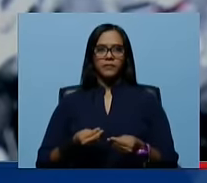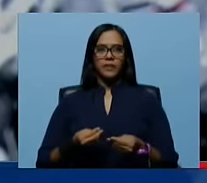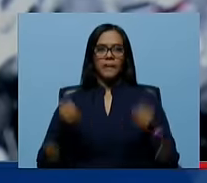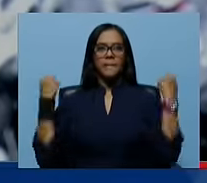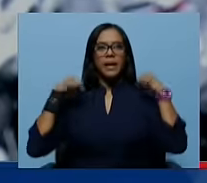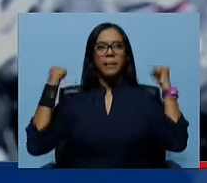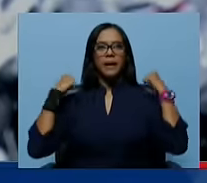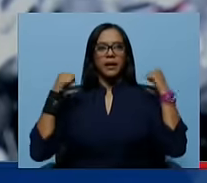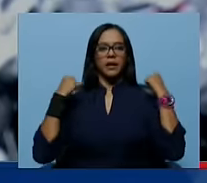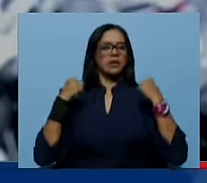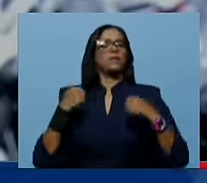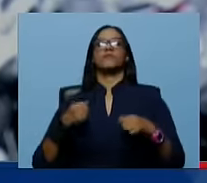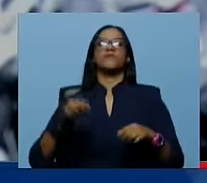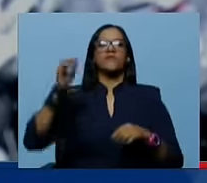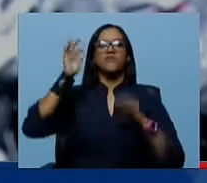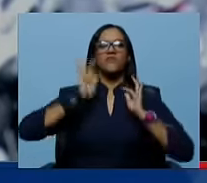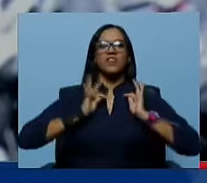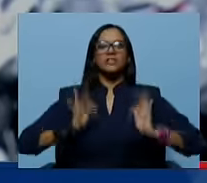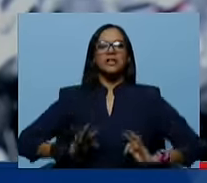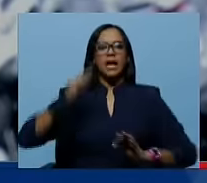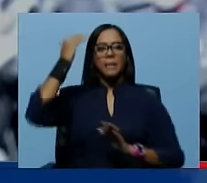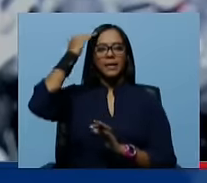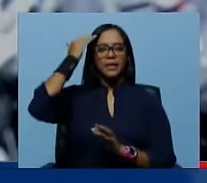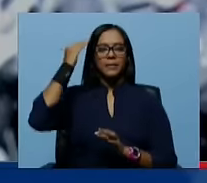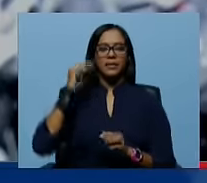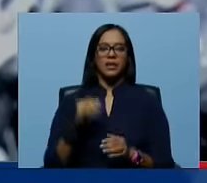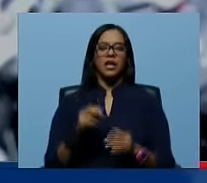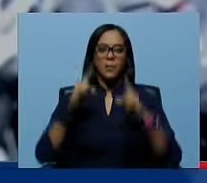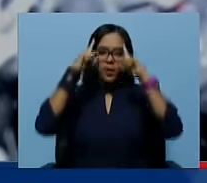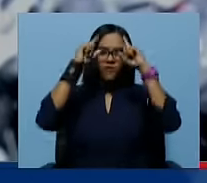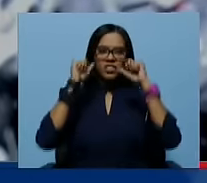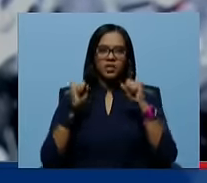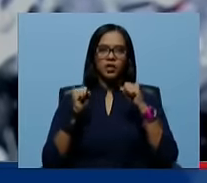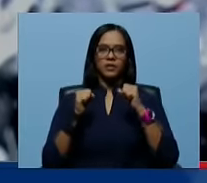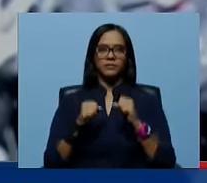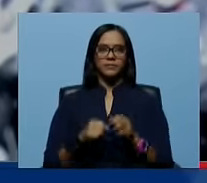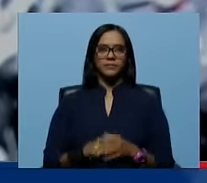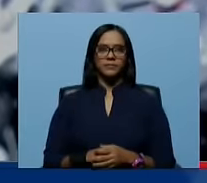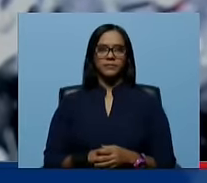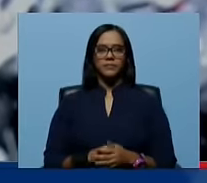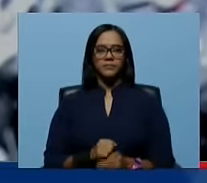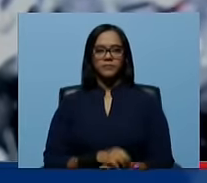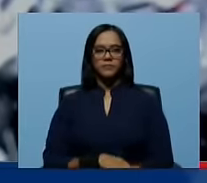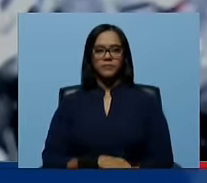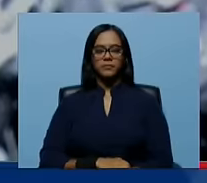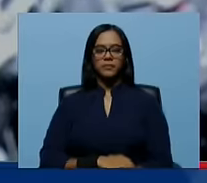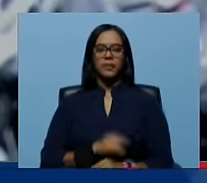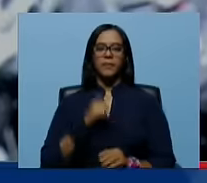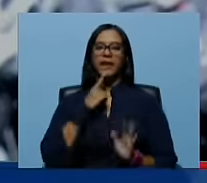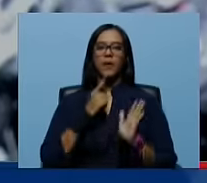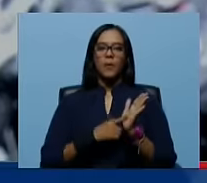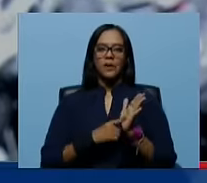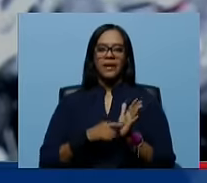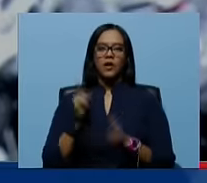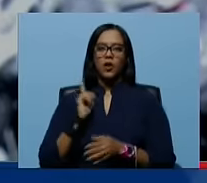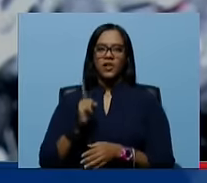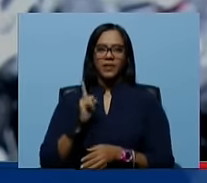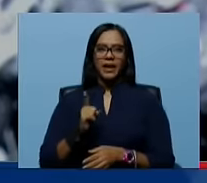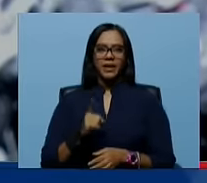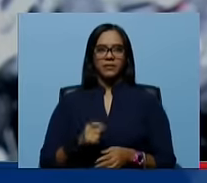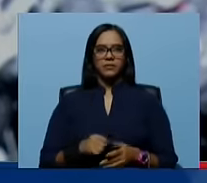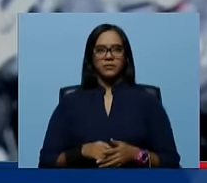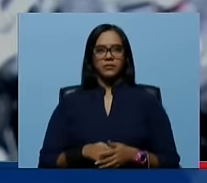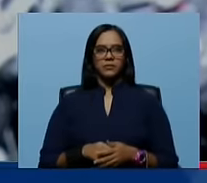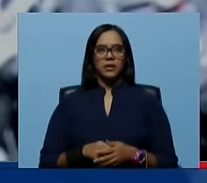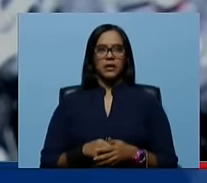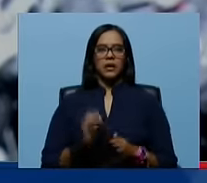Prepararnos física, mentalmente y profesionalmente para cumplir los deberes